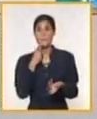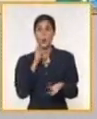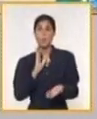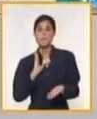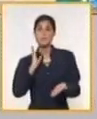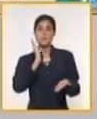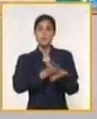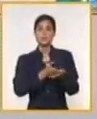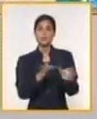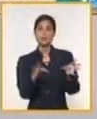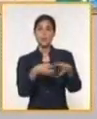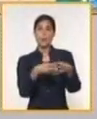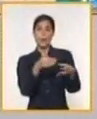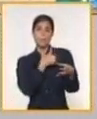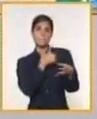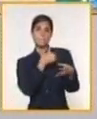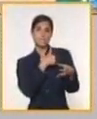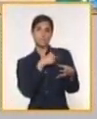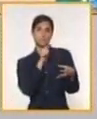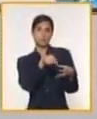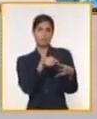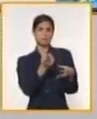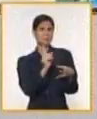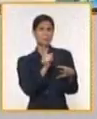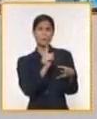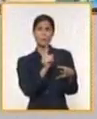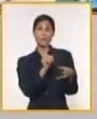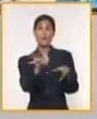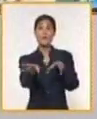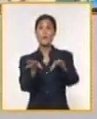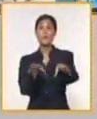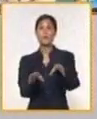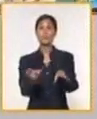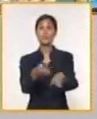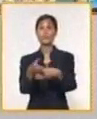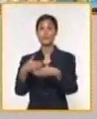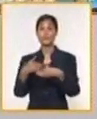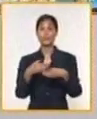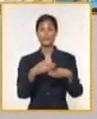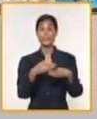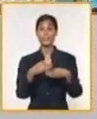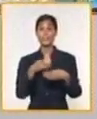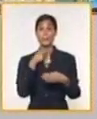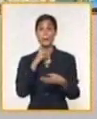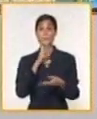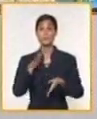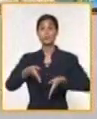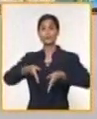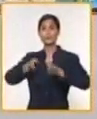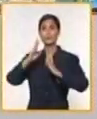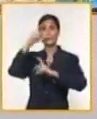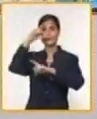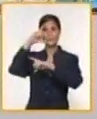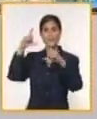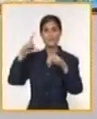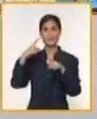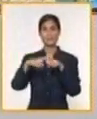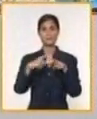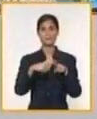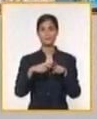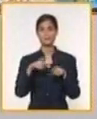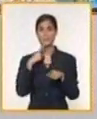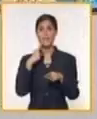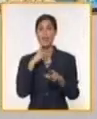o incluso de importancia estratégica, los centros científicos que ellos han bombardeado hoy en día están rodeados de armas,